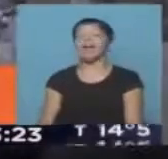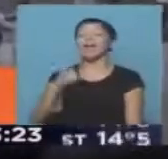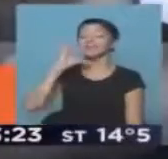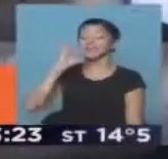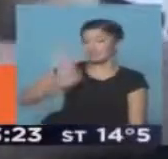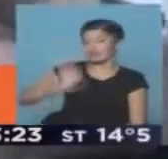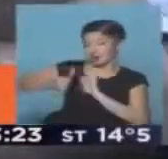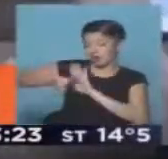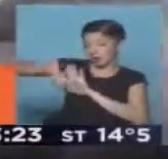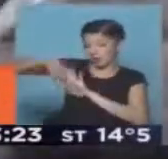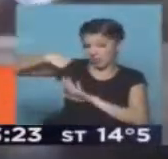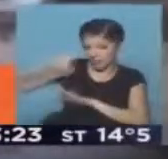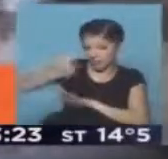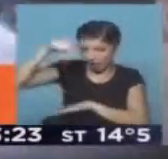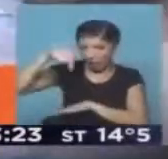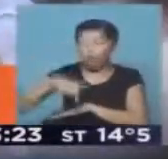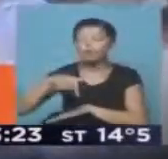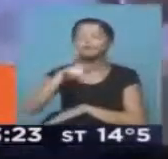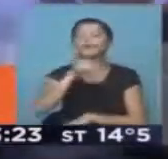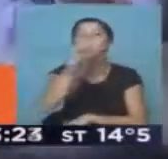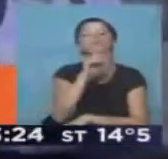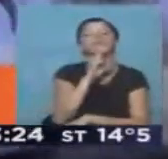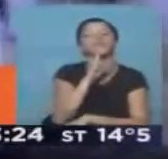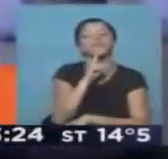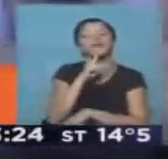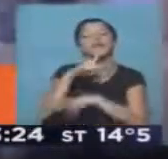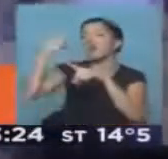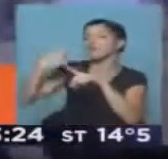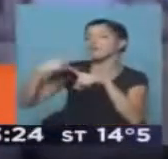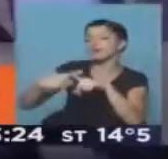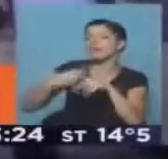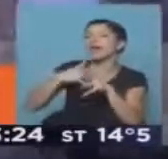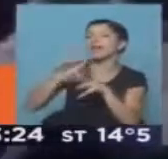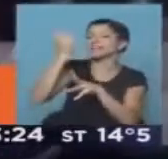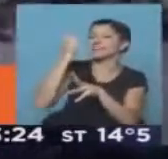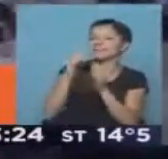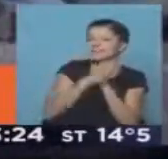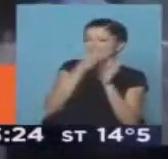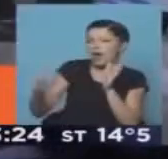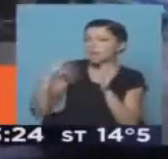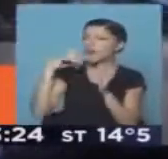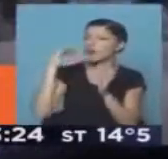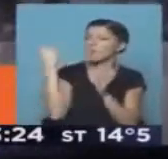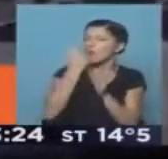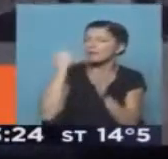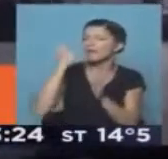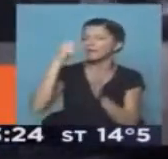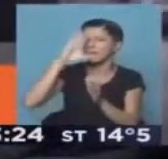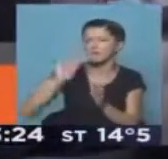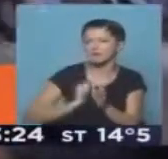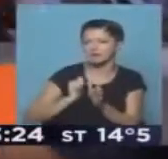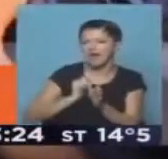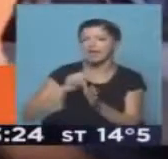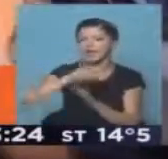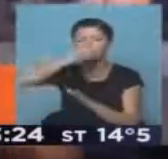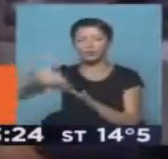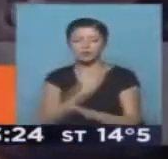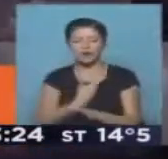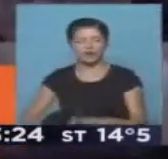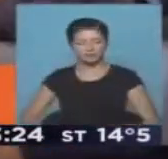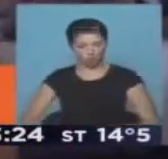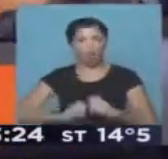después los israelíes celebran la guerra de los 6 días como una proeza militar que consolidó al estado de israel y